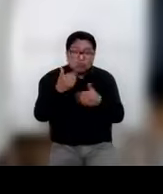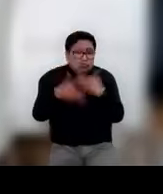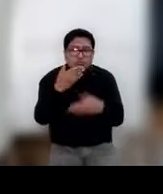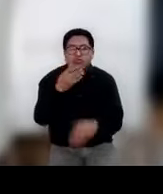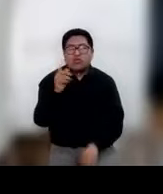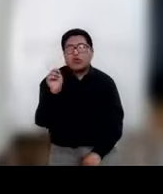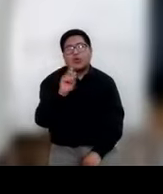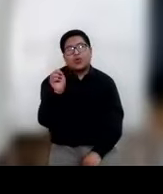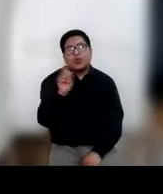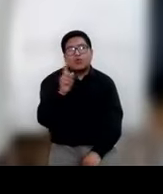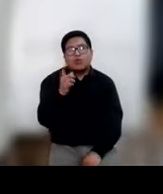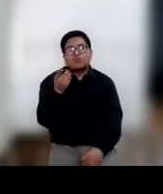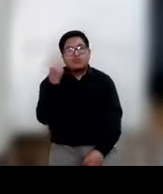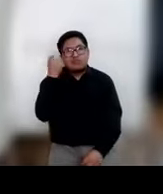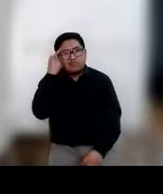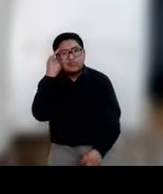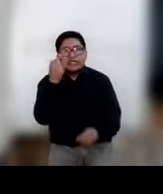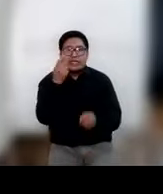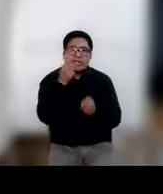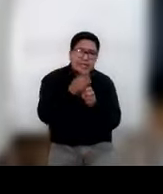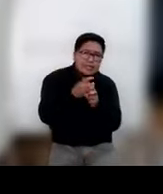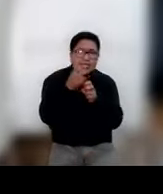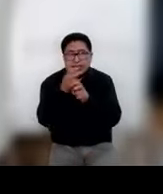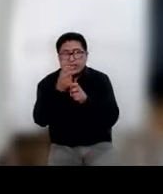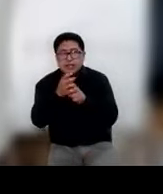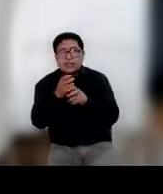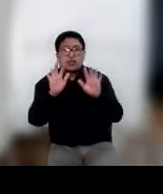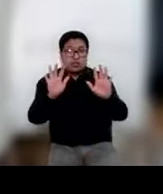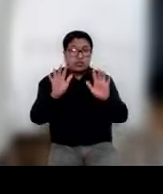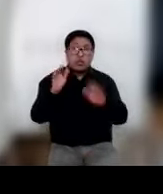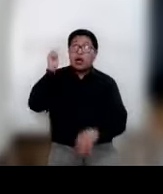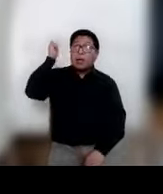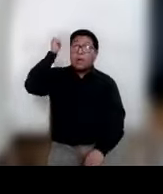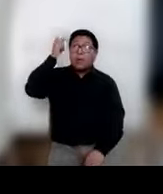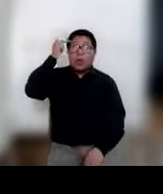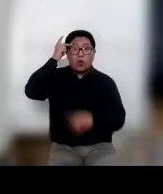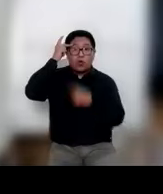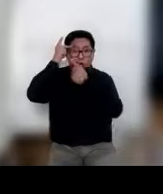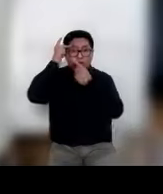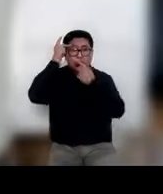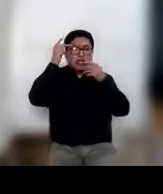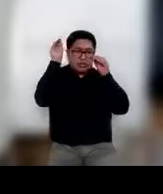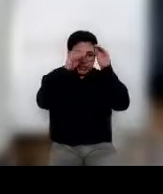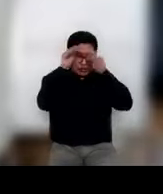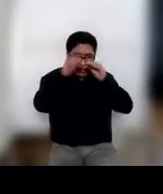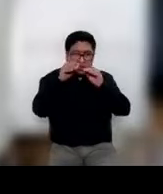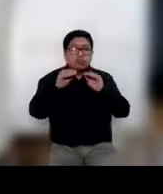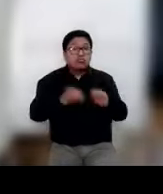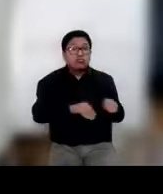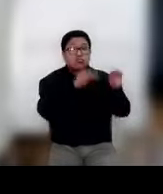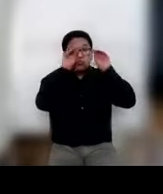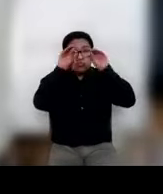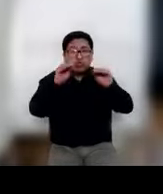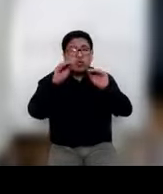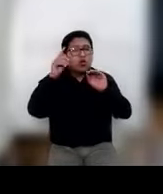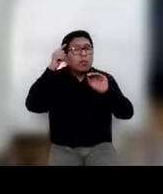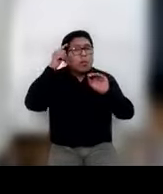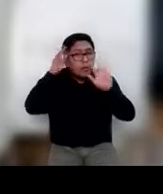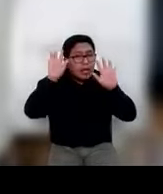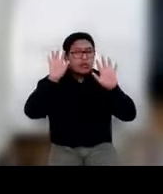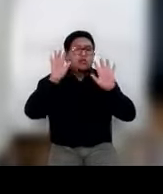muy fácil es una cuestión muy complicada pero que con políticas públicas yo consideró de que esto esto